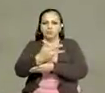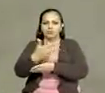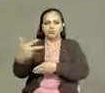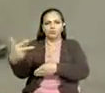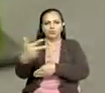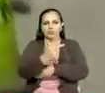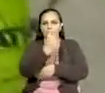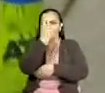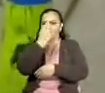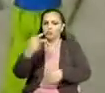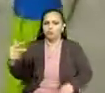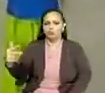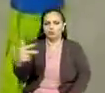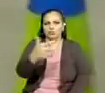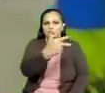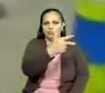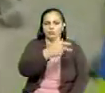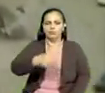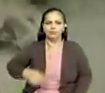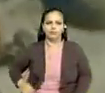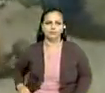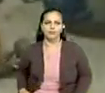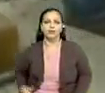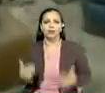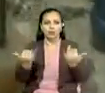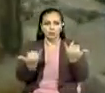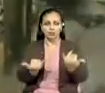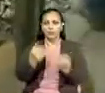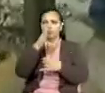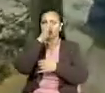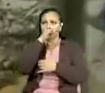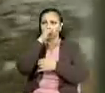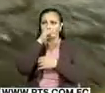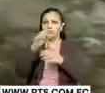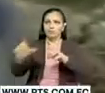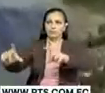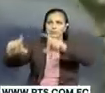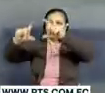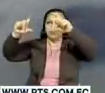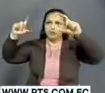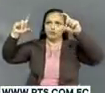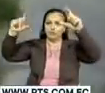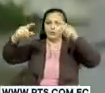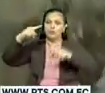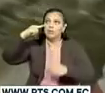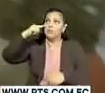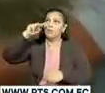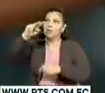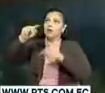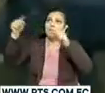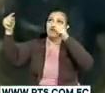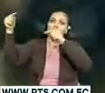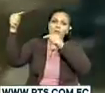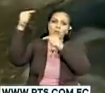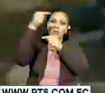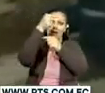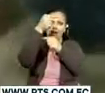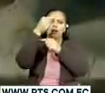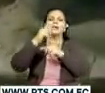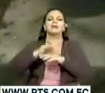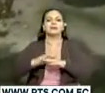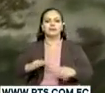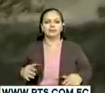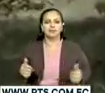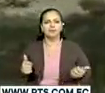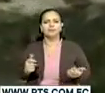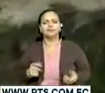los conductores que circulan por esta arteria que tengan pleno conocimiento de los cambios que se están